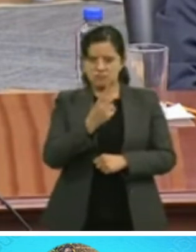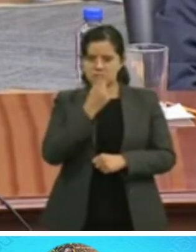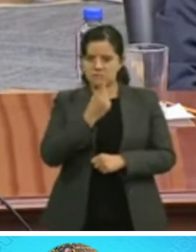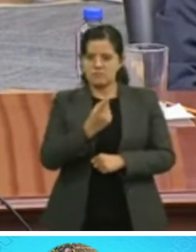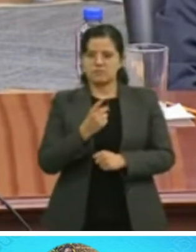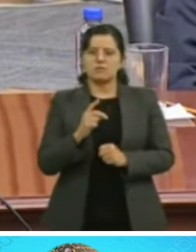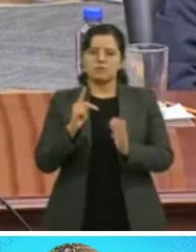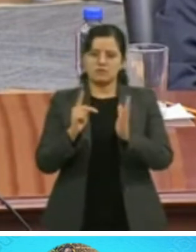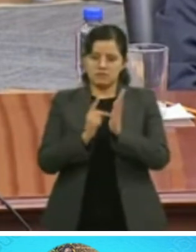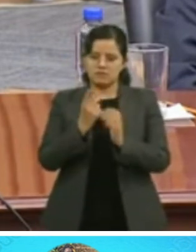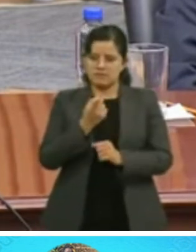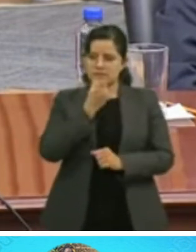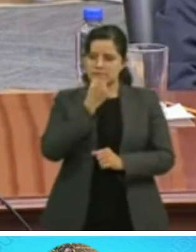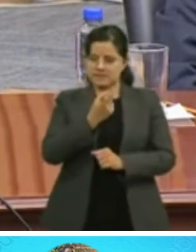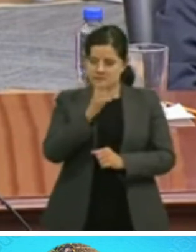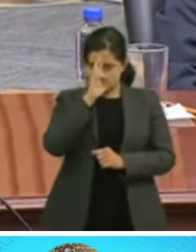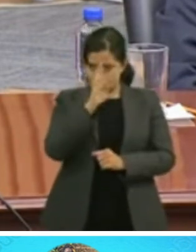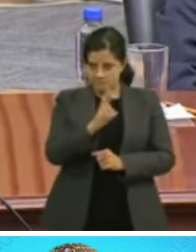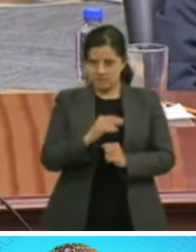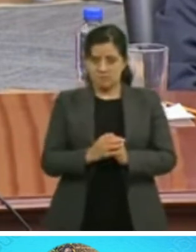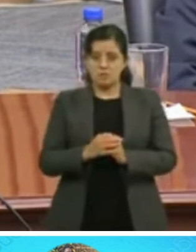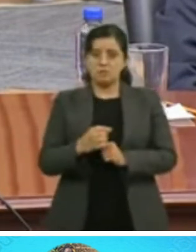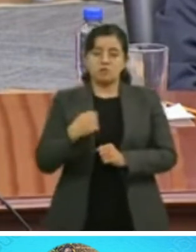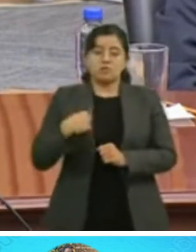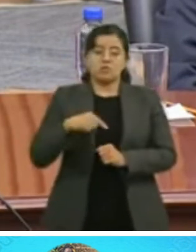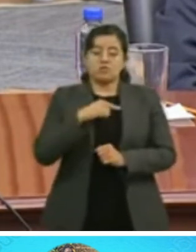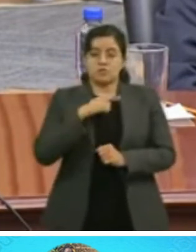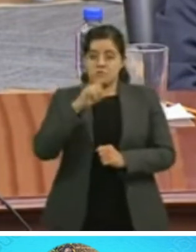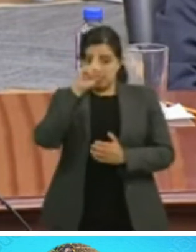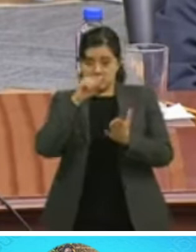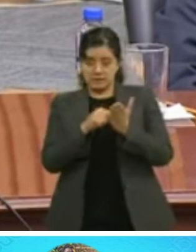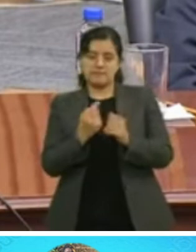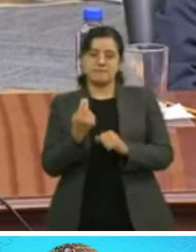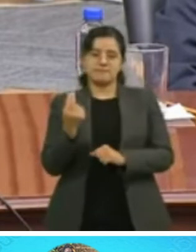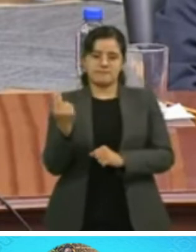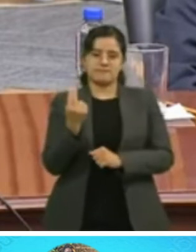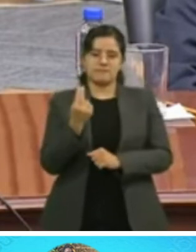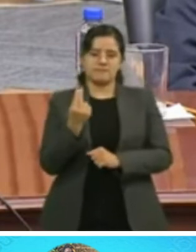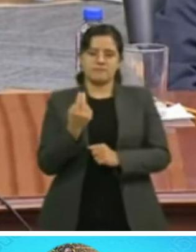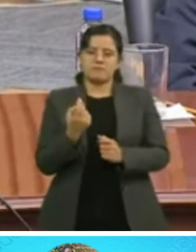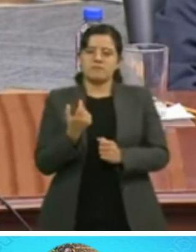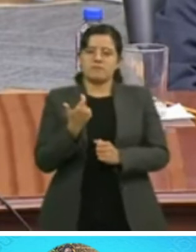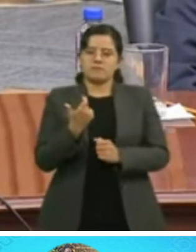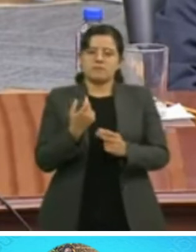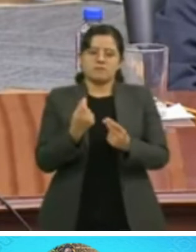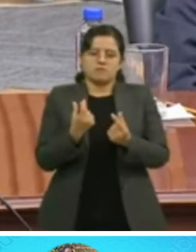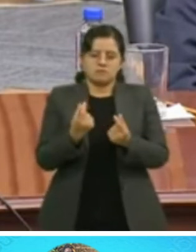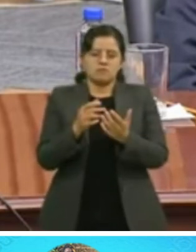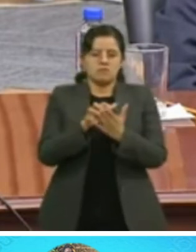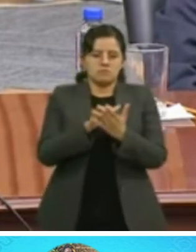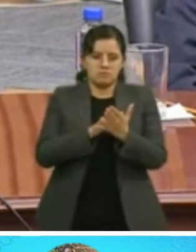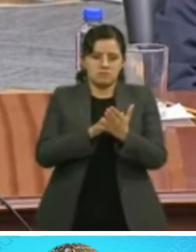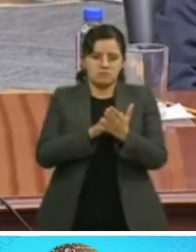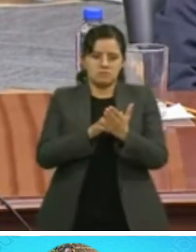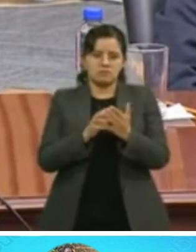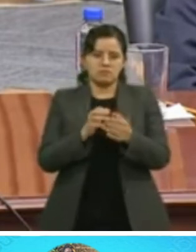quiero volver a reiterar, que a nuestro juicio era necesario eficientar